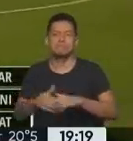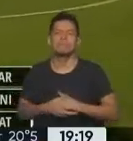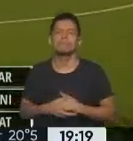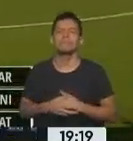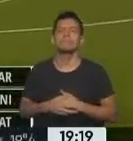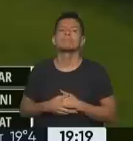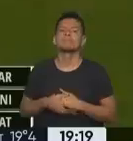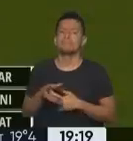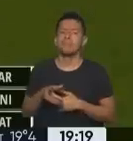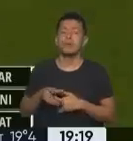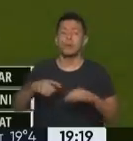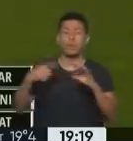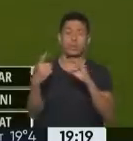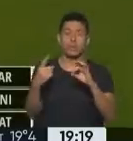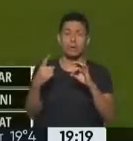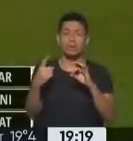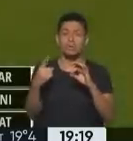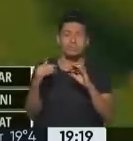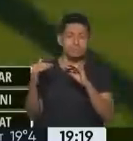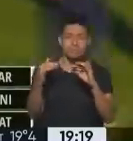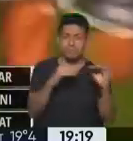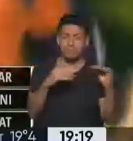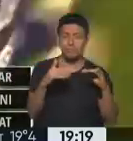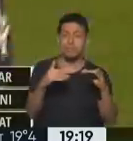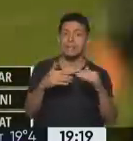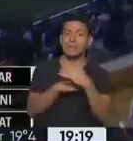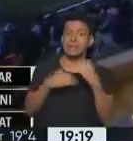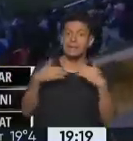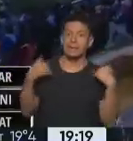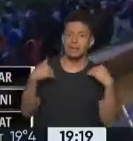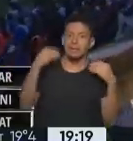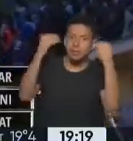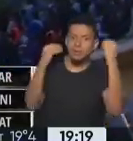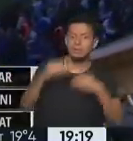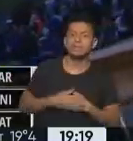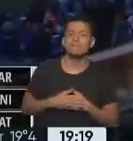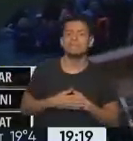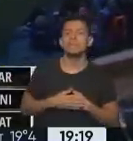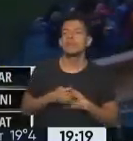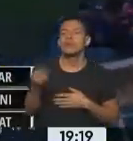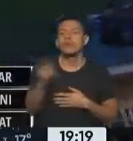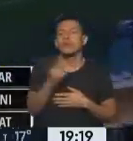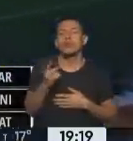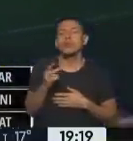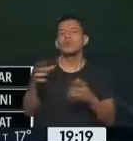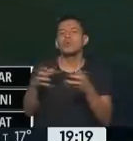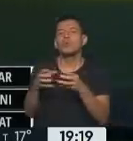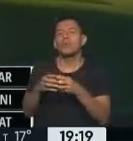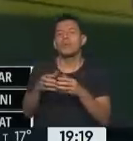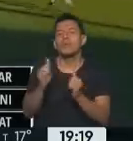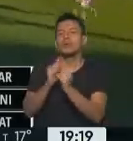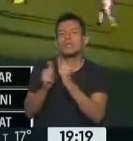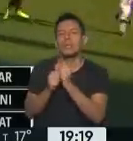sosteniendo esa victoria de 1-0, con lo cual marcaba una preocupación para Gimnasia. Con esto los dos equipos rosarinos han quedado eliminados y no entran a cuartos de